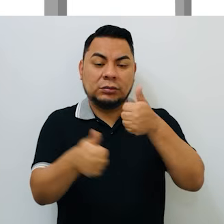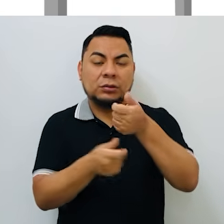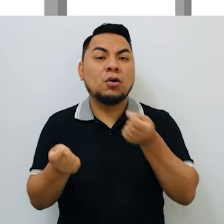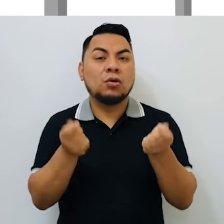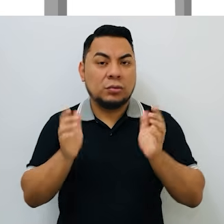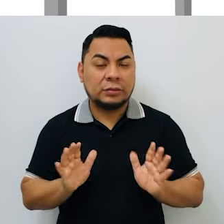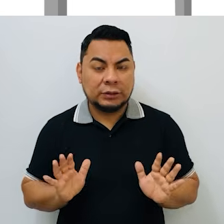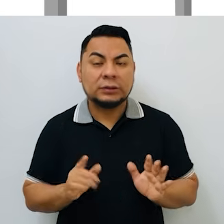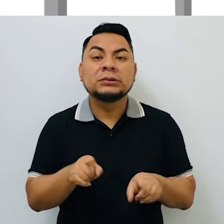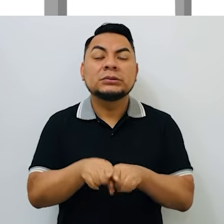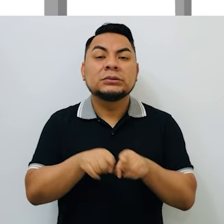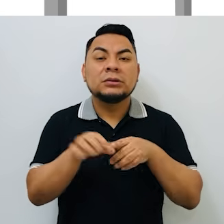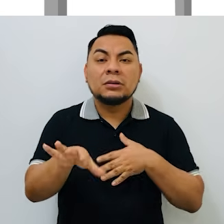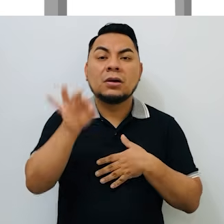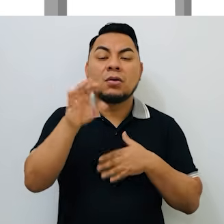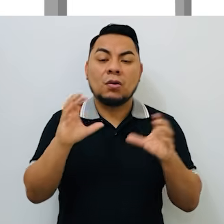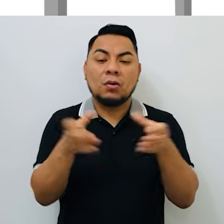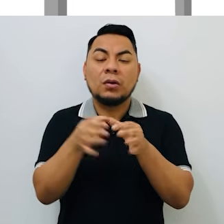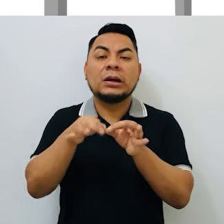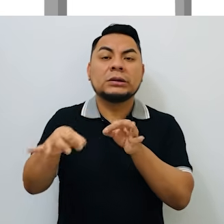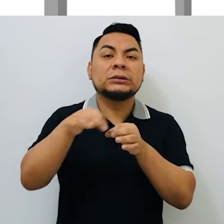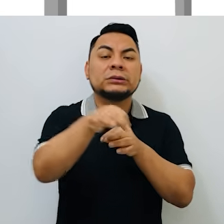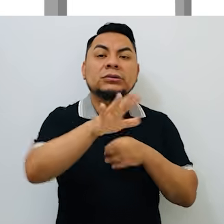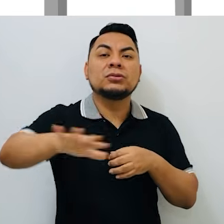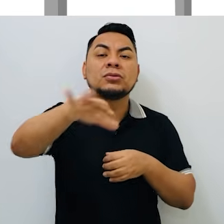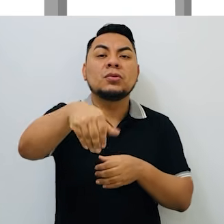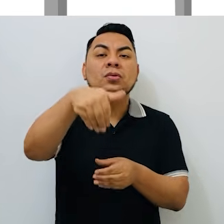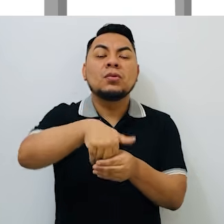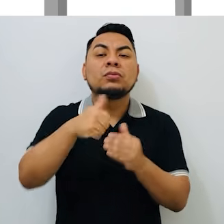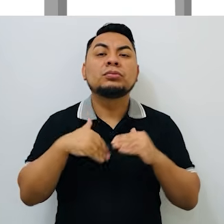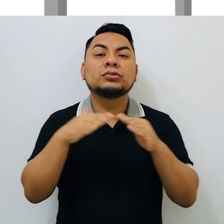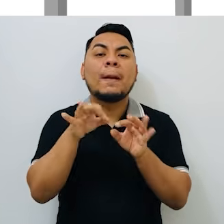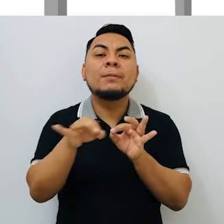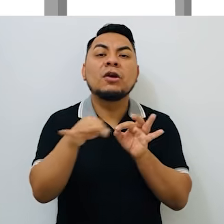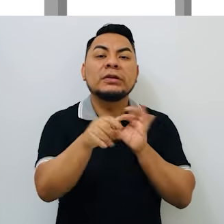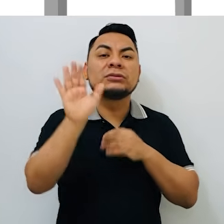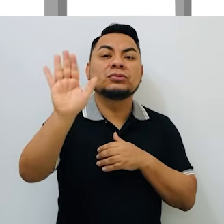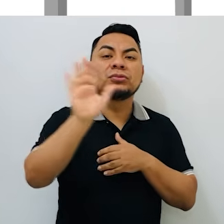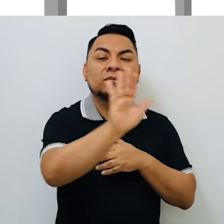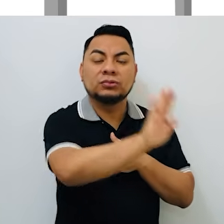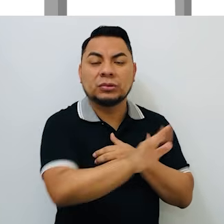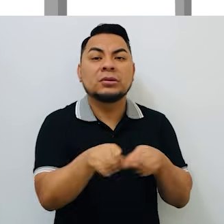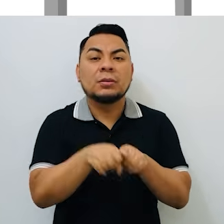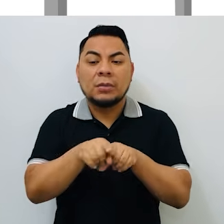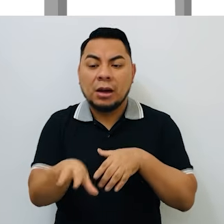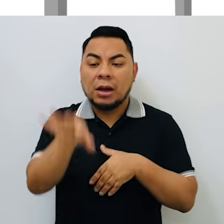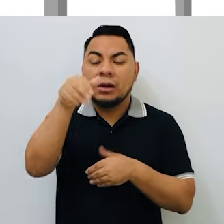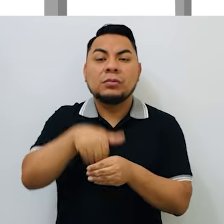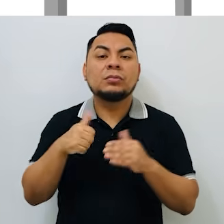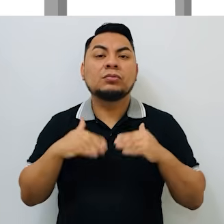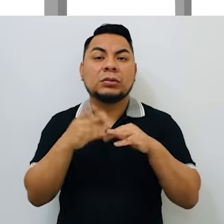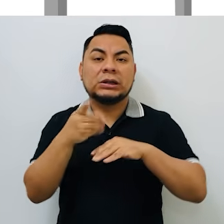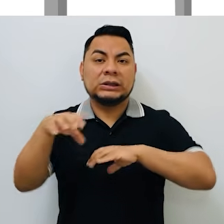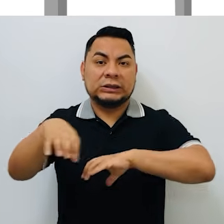y vicegobernador, de la elección de consejero regional, de la elección municipal provincial y de la